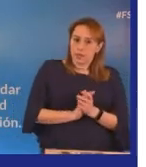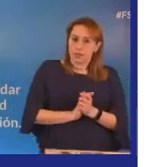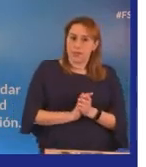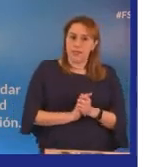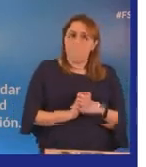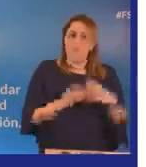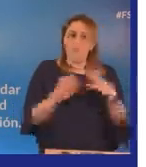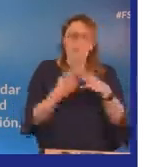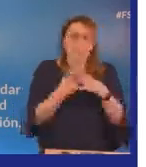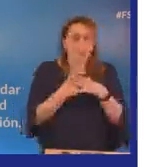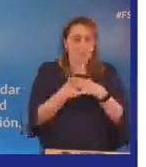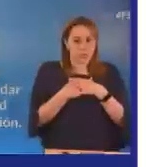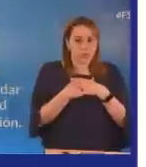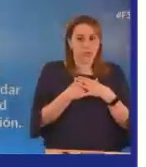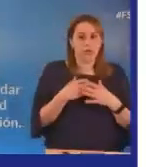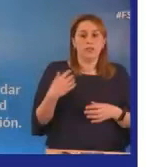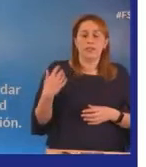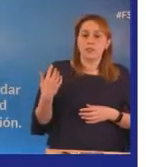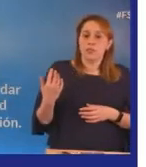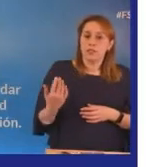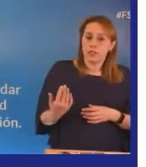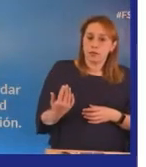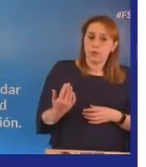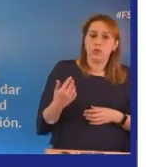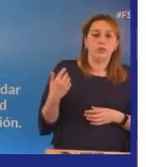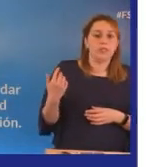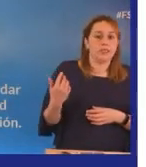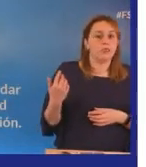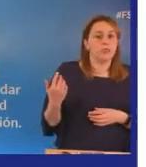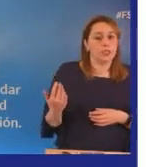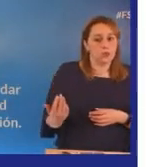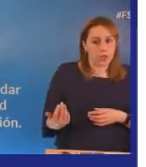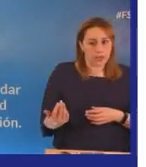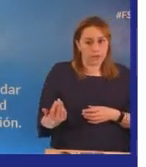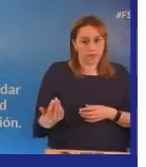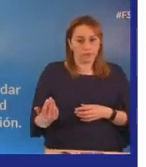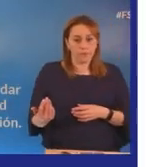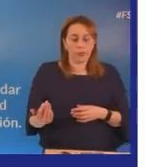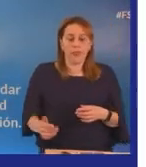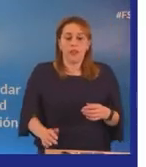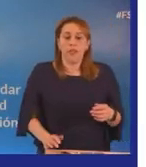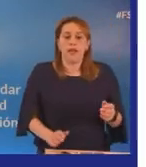3 partes: orientación en persona, orientación en tiempo y orientación en lugar.